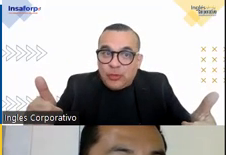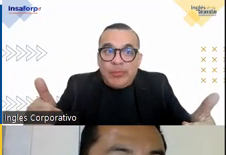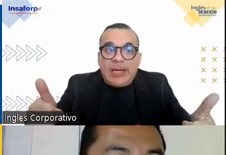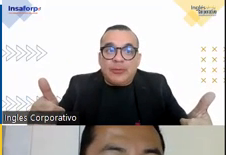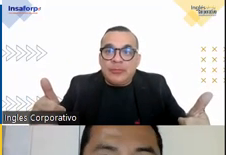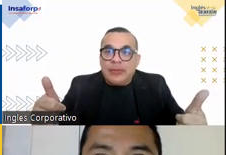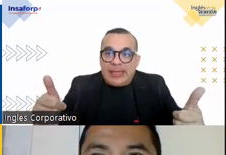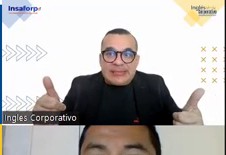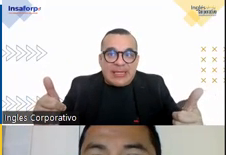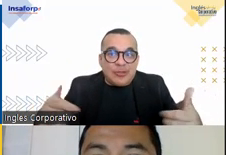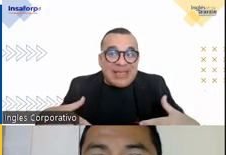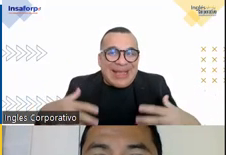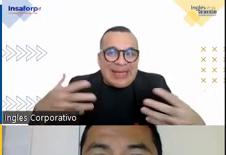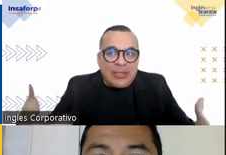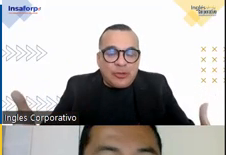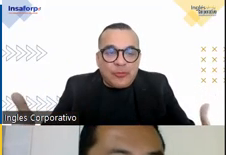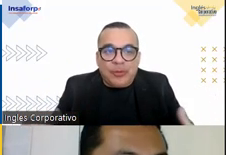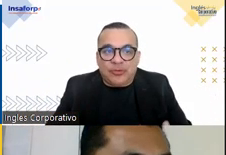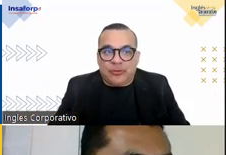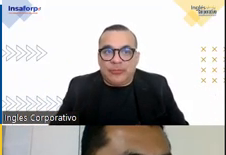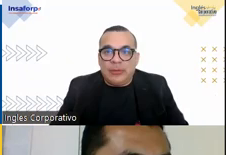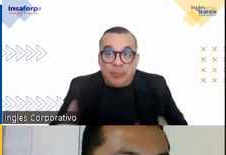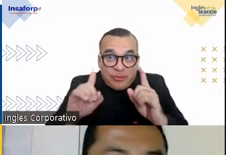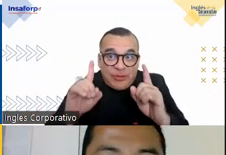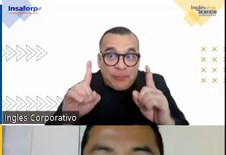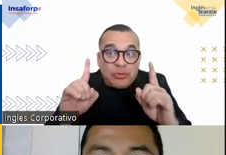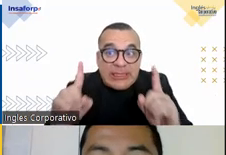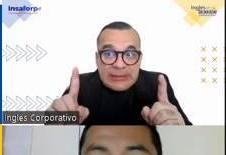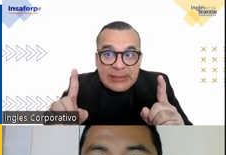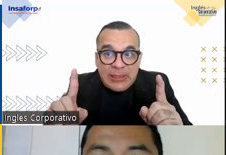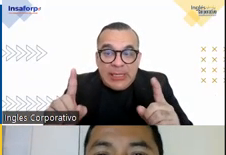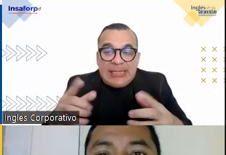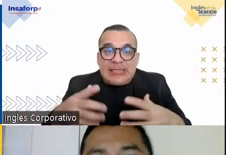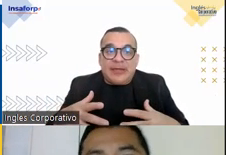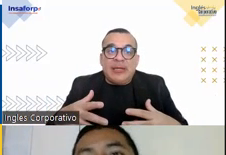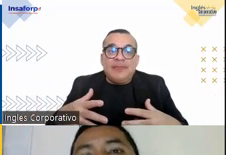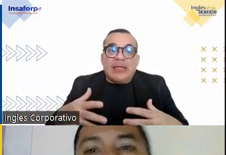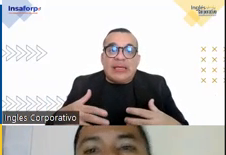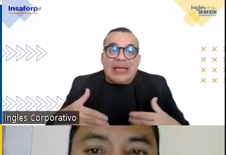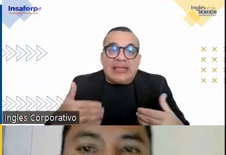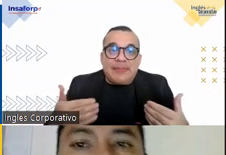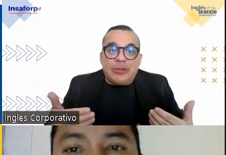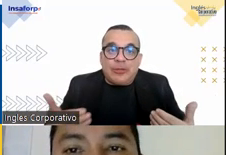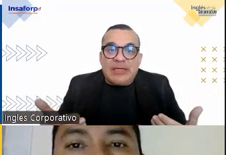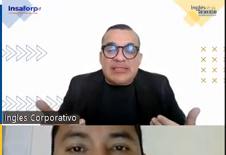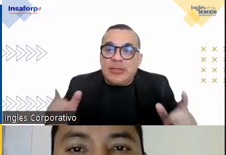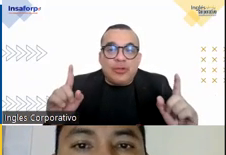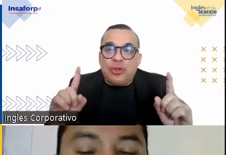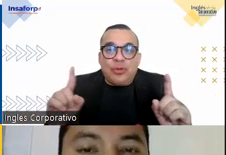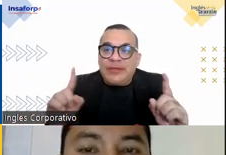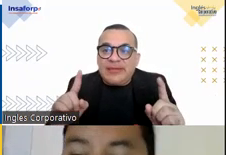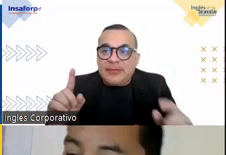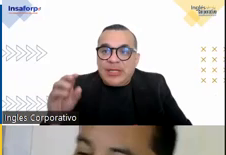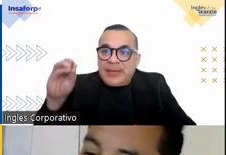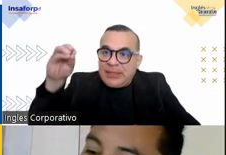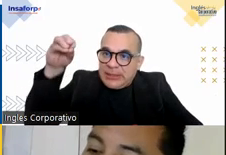el talento humano, en este caso, está generando en su producción. Por eso es importante el saber que el rendimiento financiero